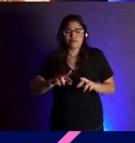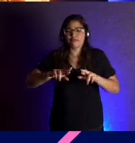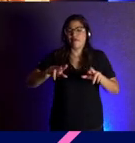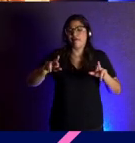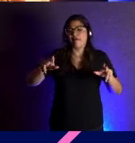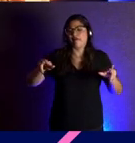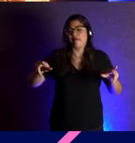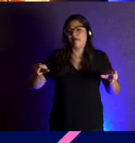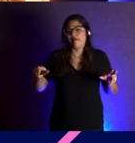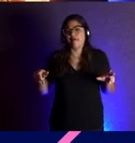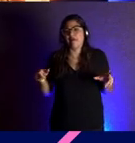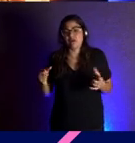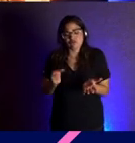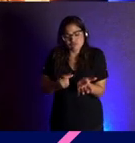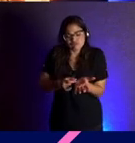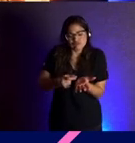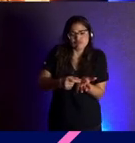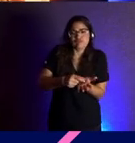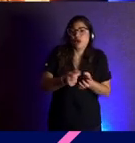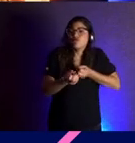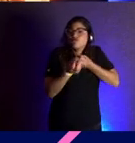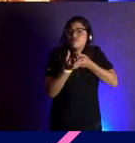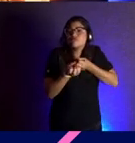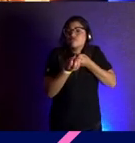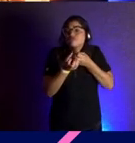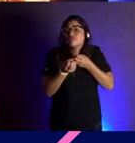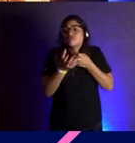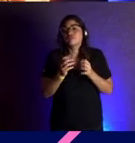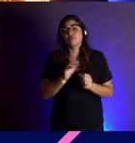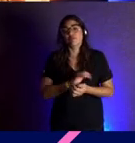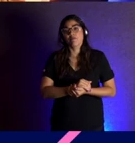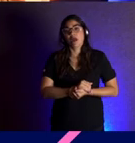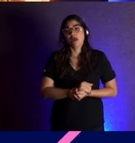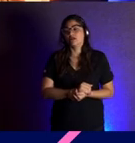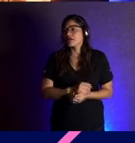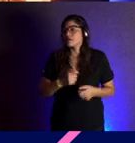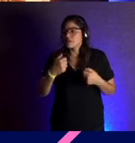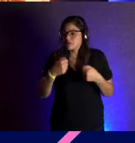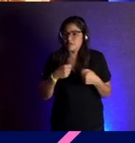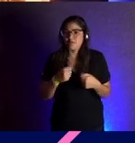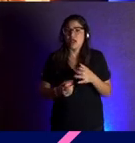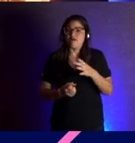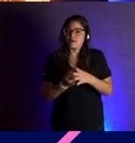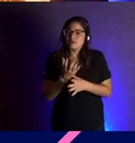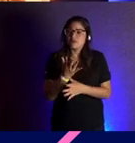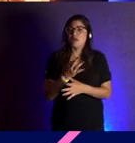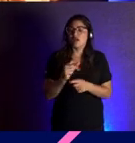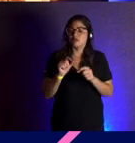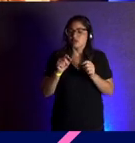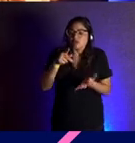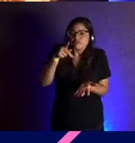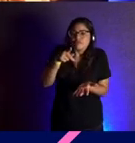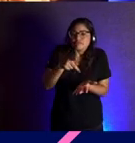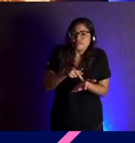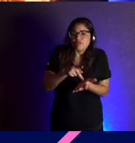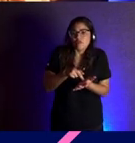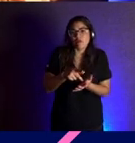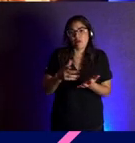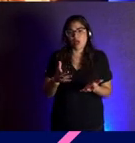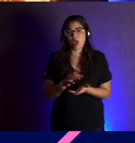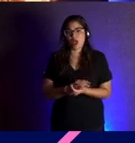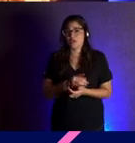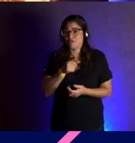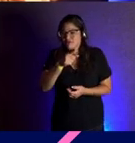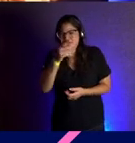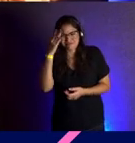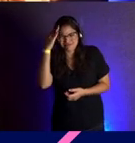realidad multidimensional. Entonces, hacerlo siempre desde la humildad. No sabemos nada. Preguntar. El potencial